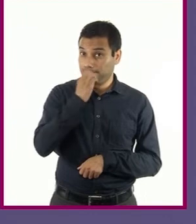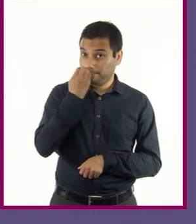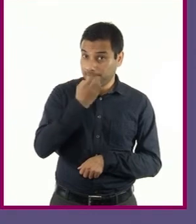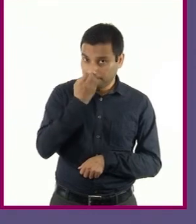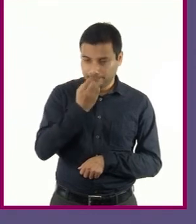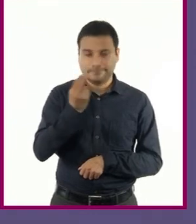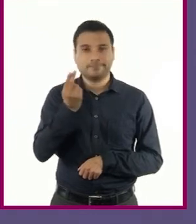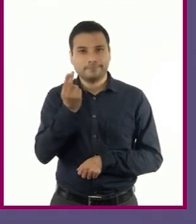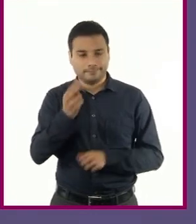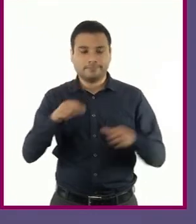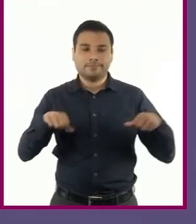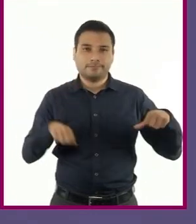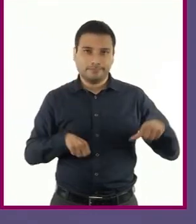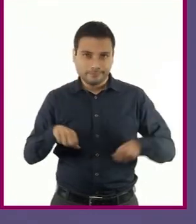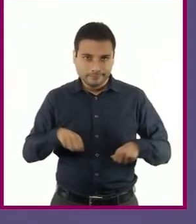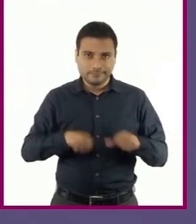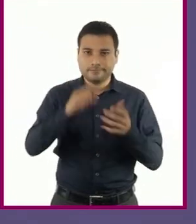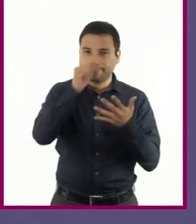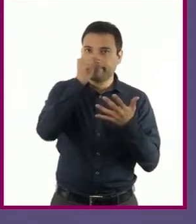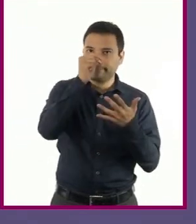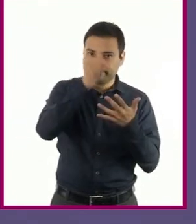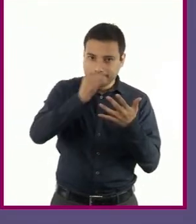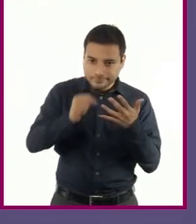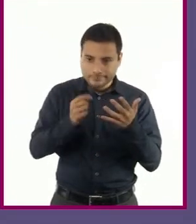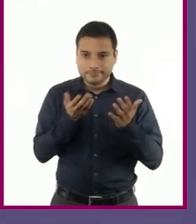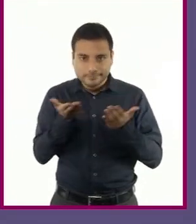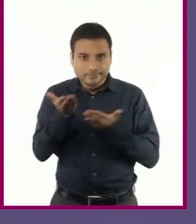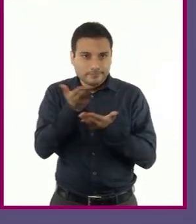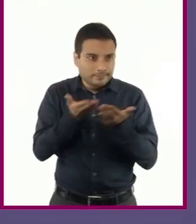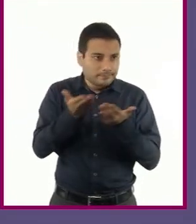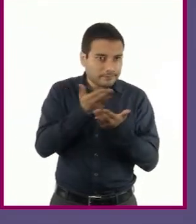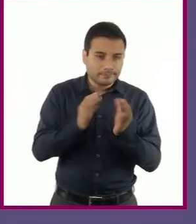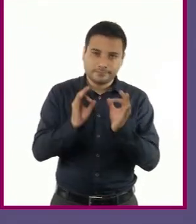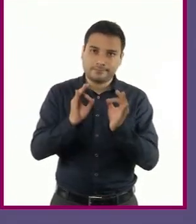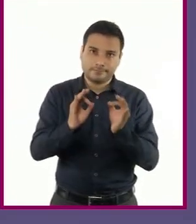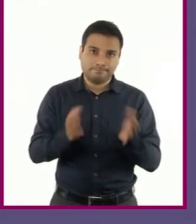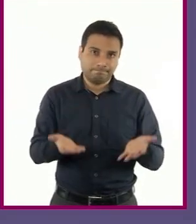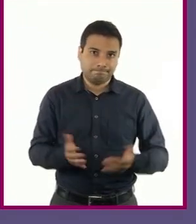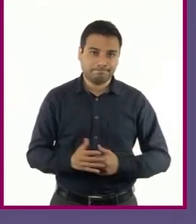actividades para colaborar más con los demás y hacer sentir bien a los demás.